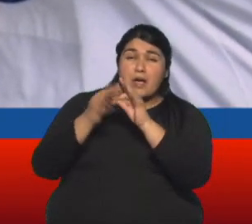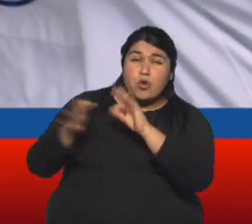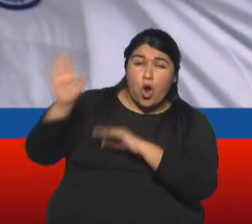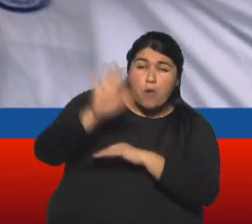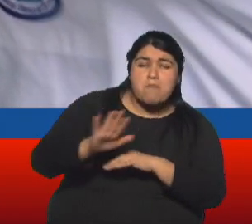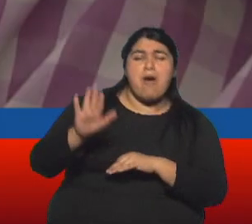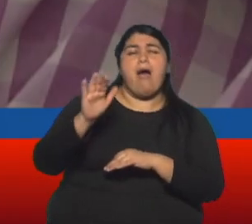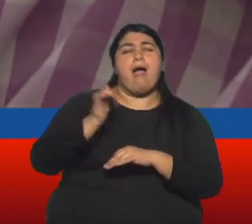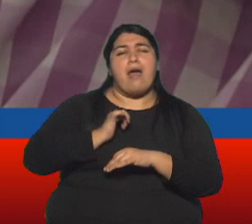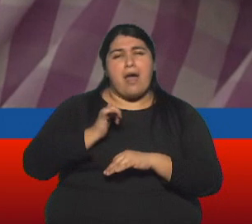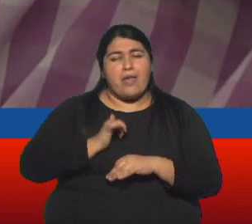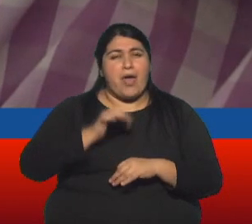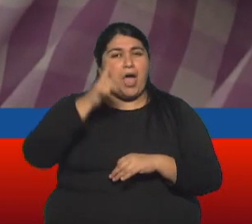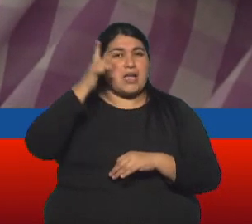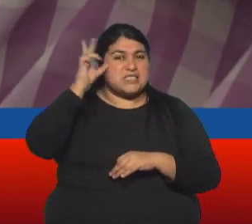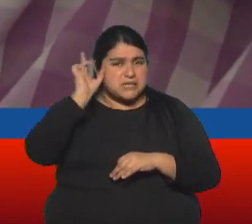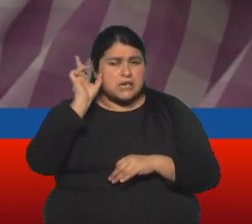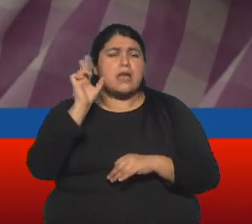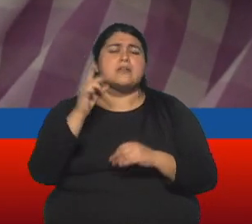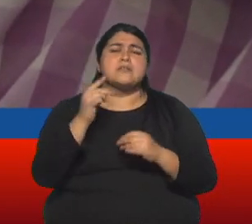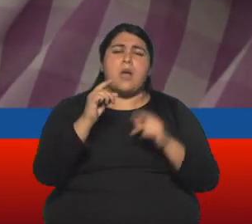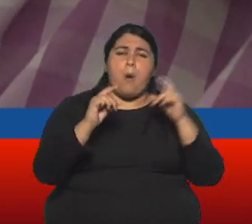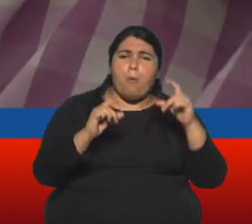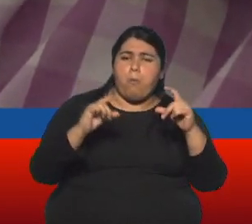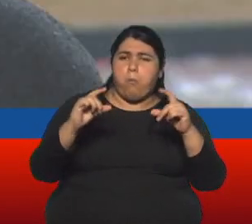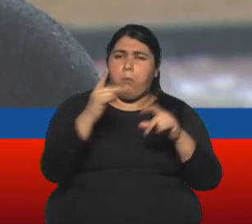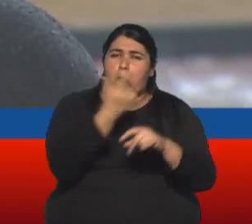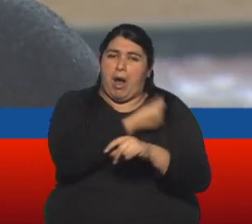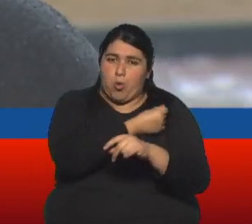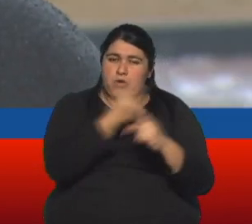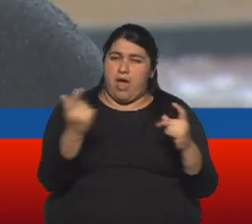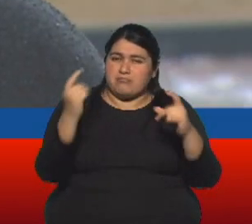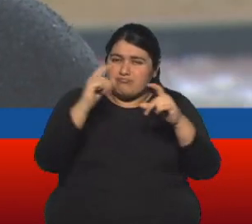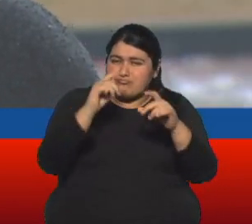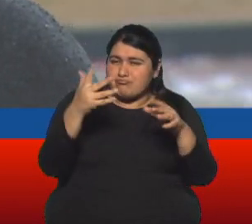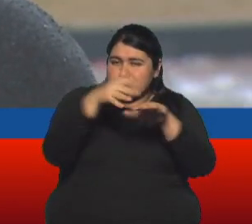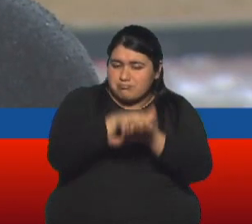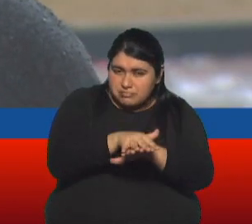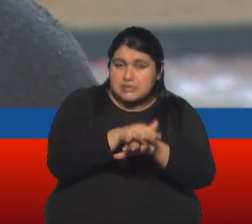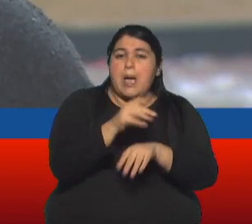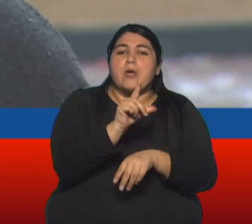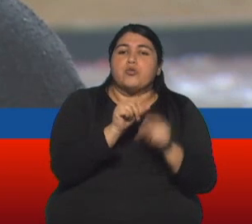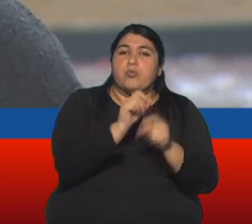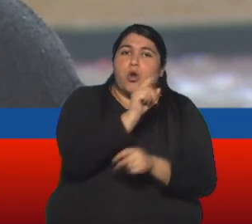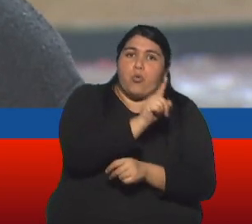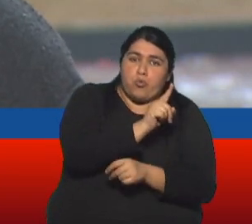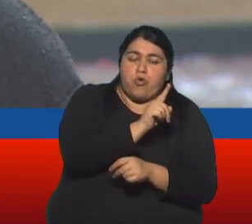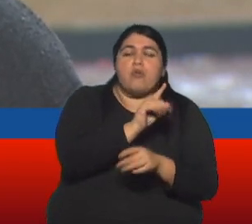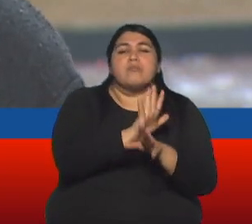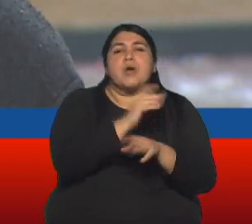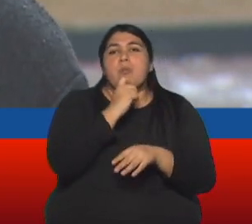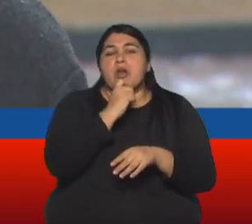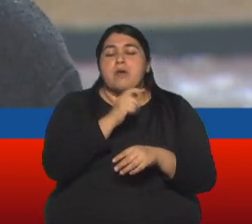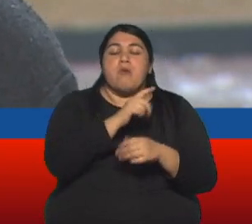Canadá, incluso Chile, se están combinando vacunas, básicamente primer dosis de Oxford AstraZeneca con una segunda dosis de